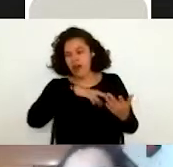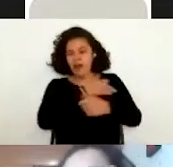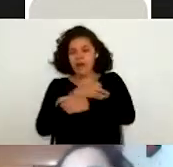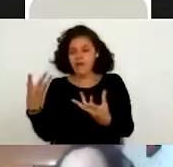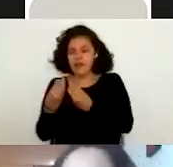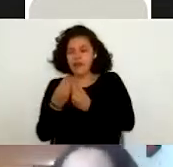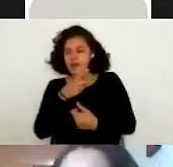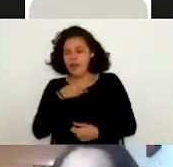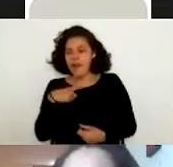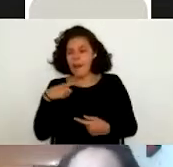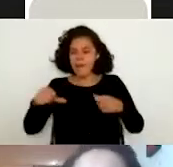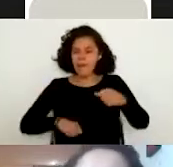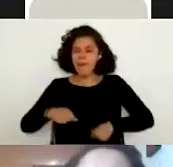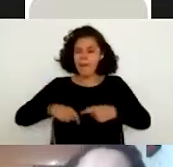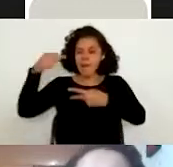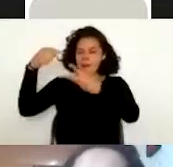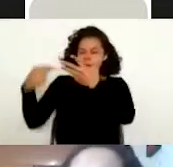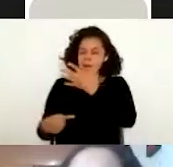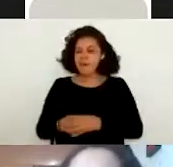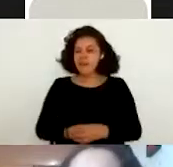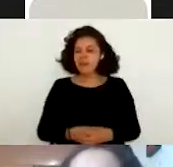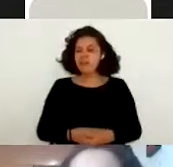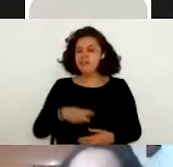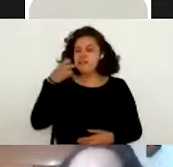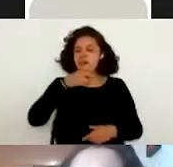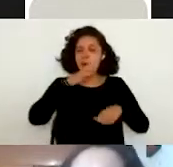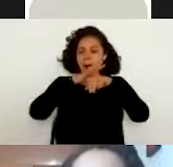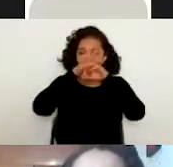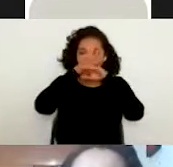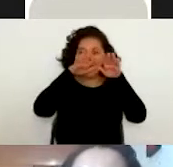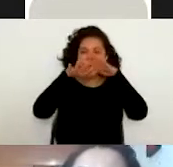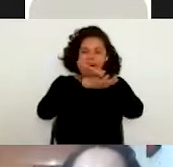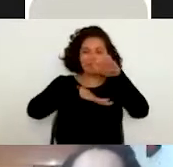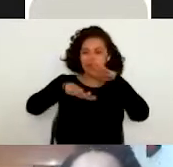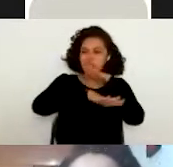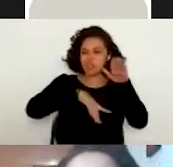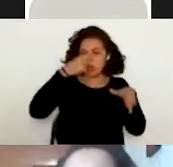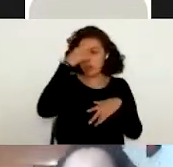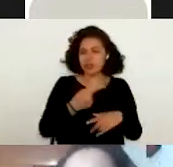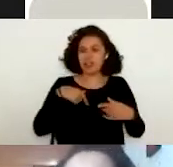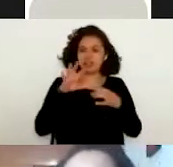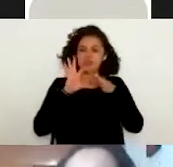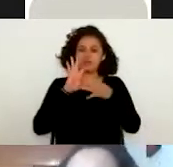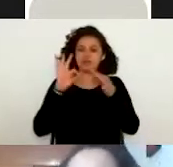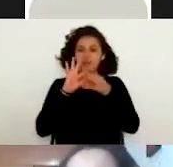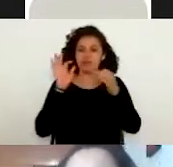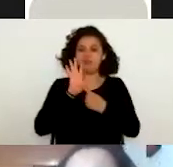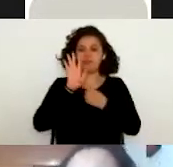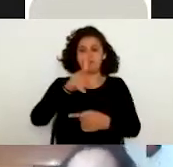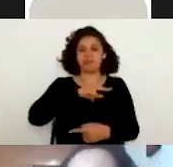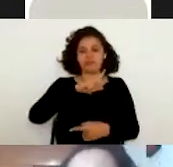hacer ciertas actividades, entonces esa es la fundamentación, ¿no? Fundamentar, justificar por qué mi